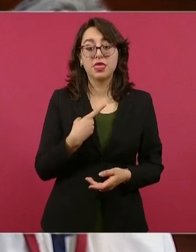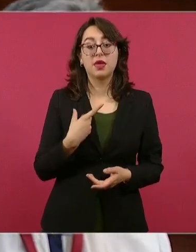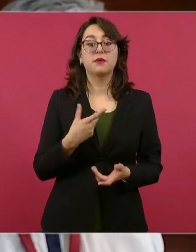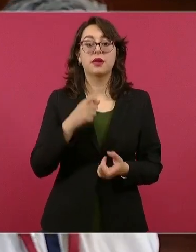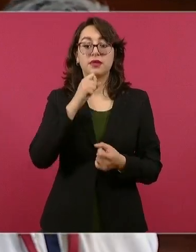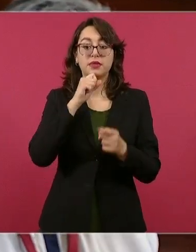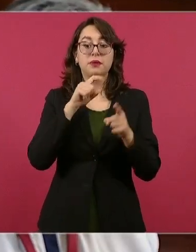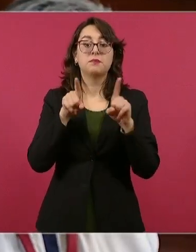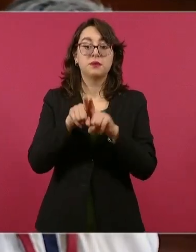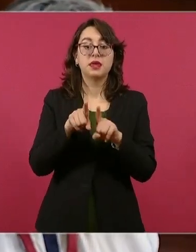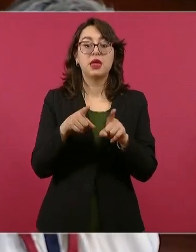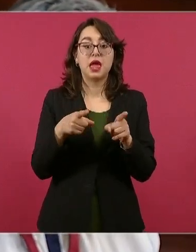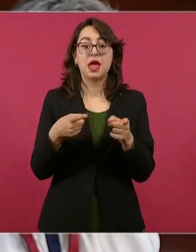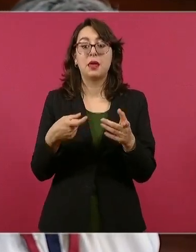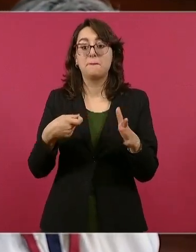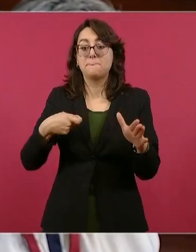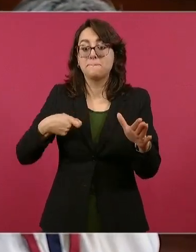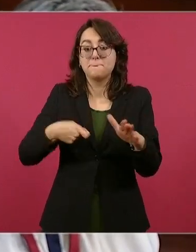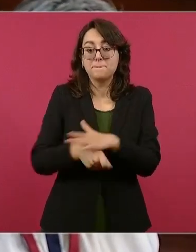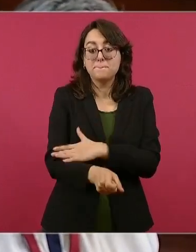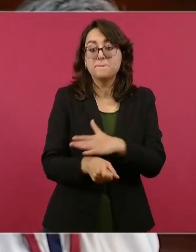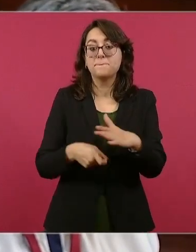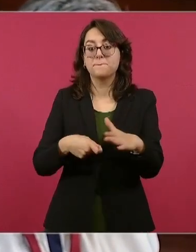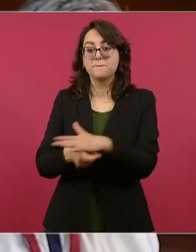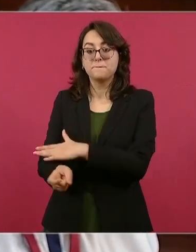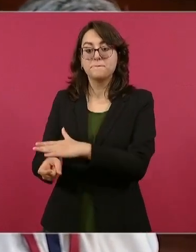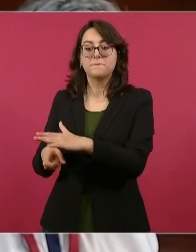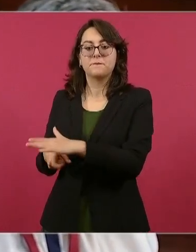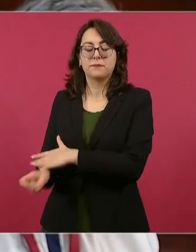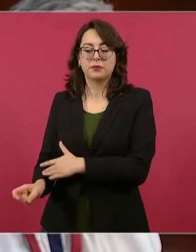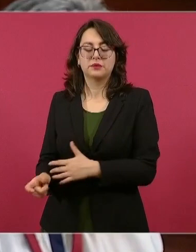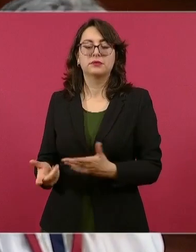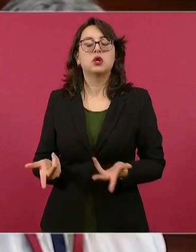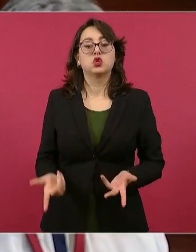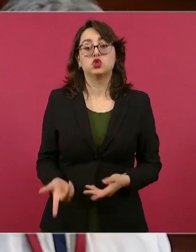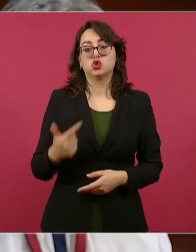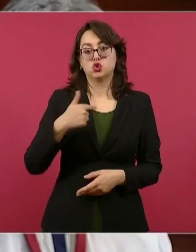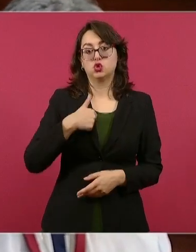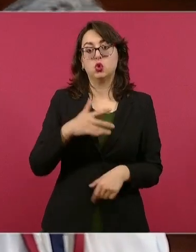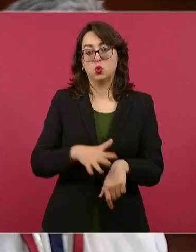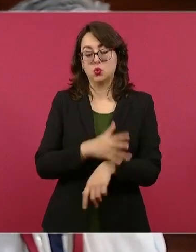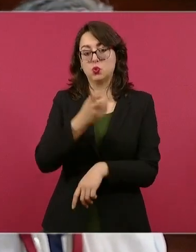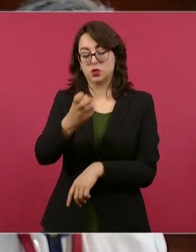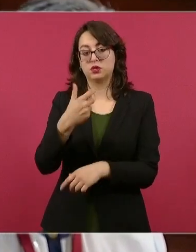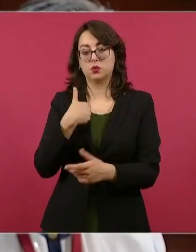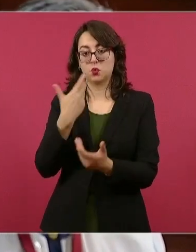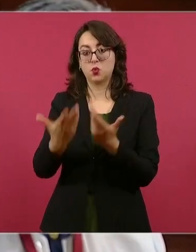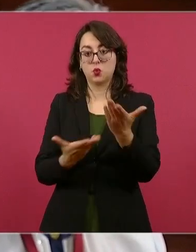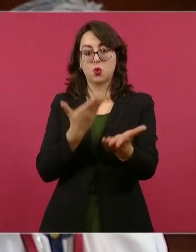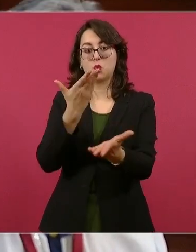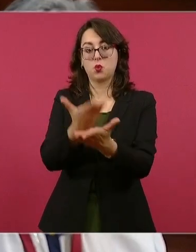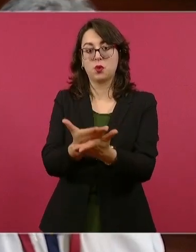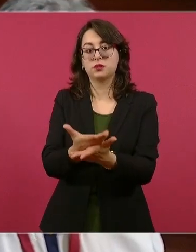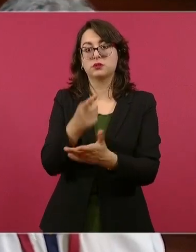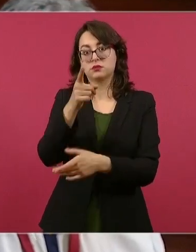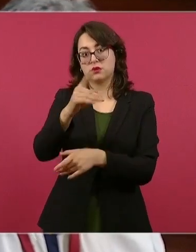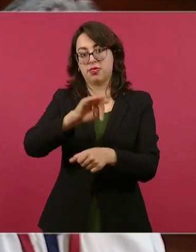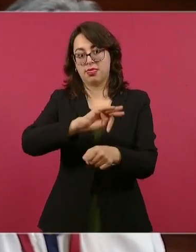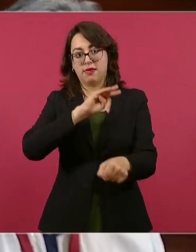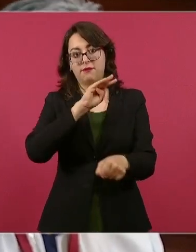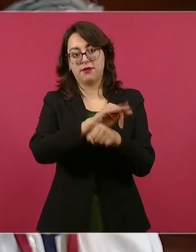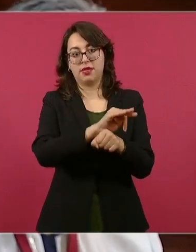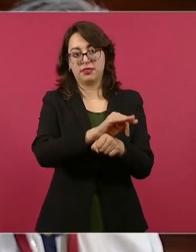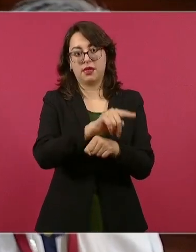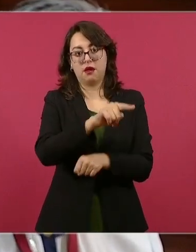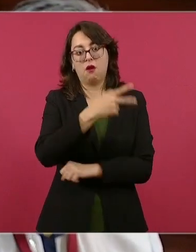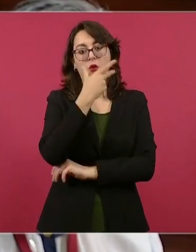dinero. Por eso lo vengo y lo planteo, porque usted ha sido uno de los defensores más de este tipo de causas. Es un campesino de Veracruz, presidente.